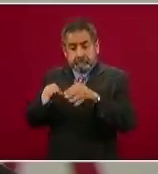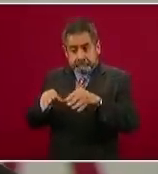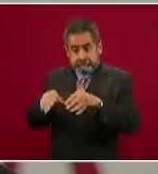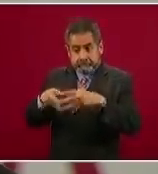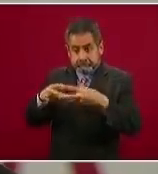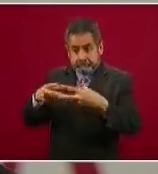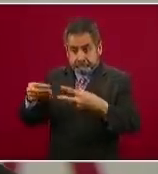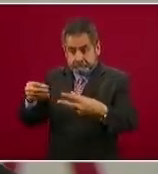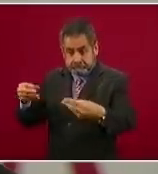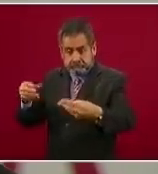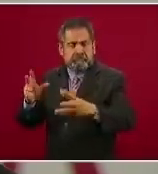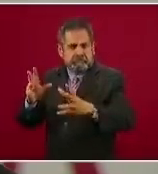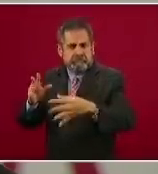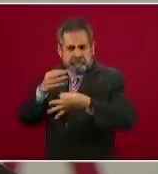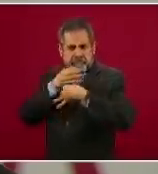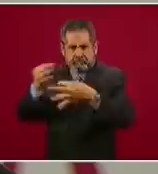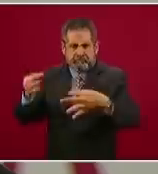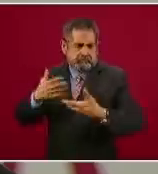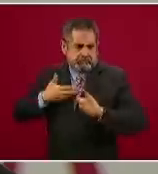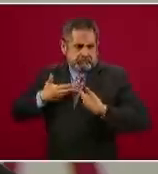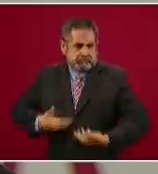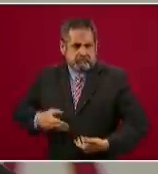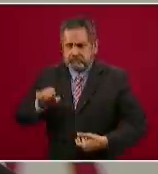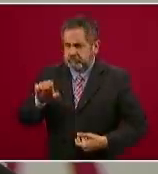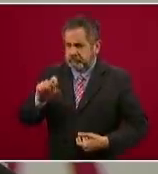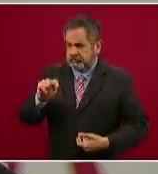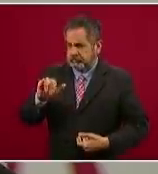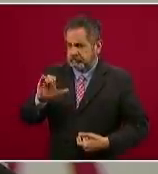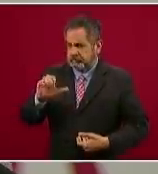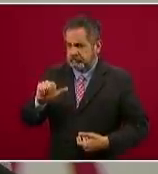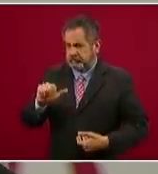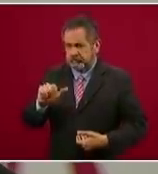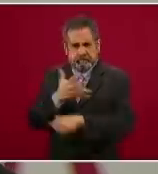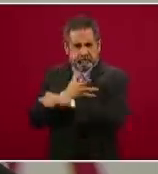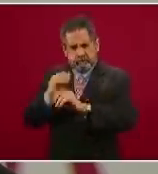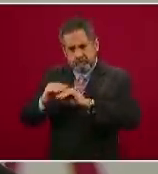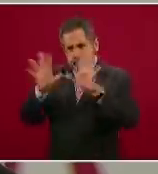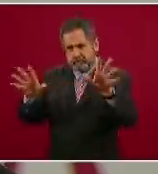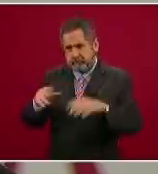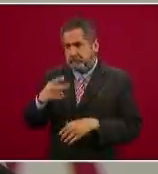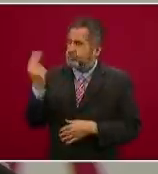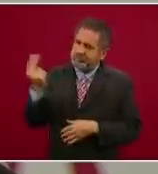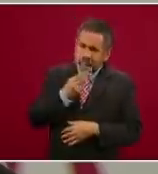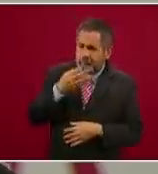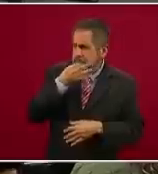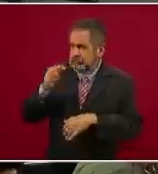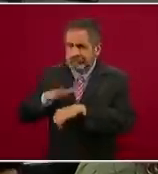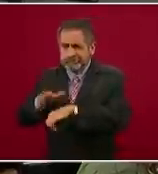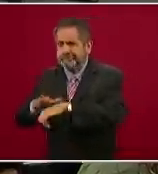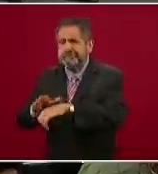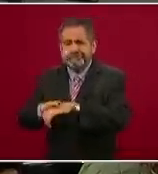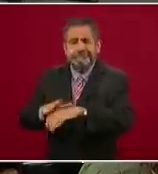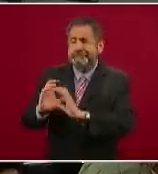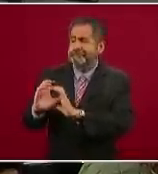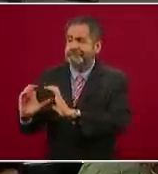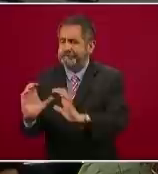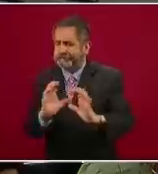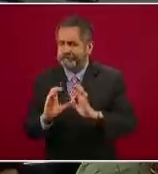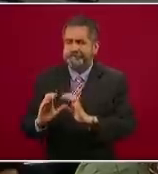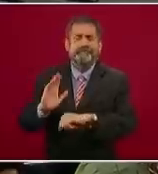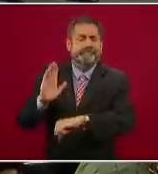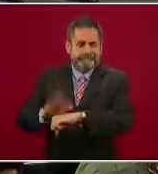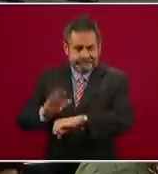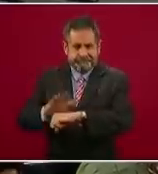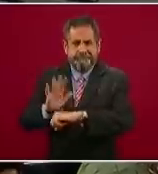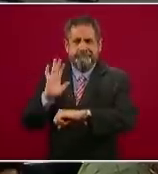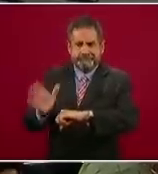no solamente por una convicción ética de transparencia, sino porque es indispensable como parte de la respuesta científica